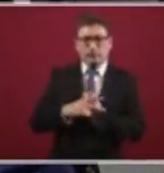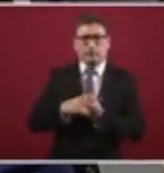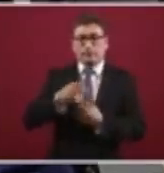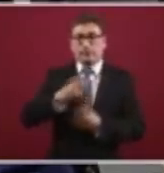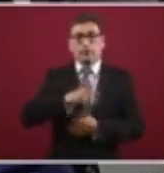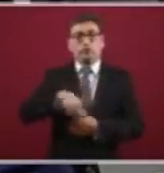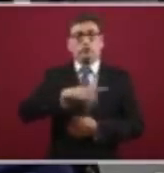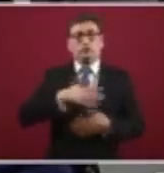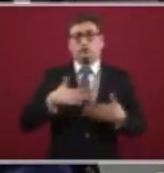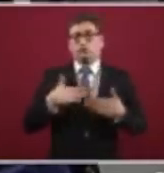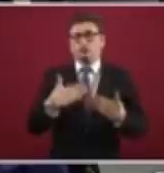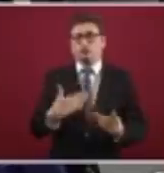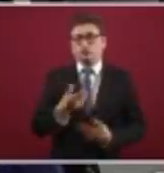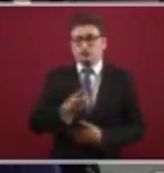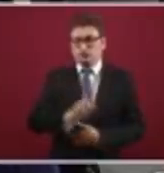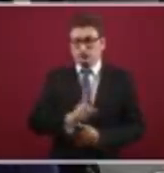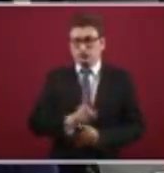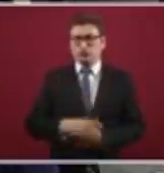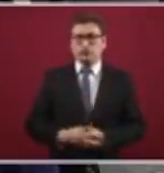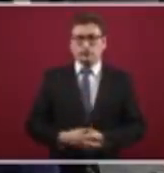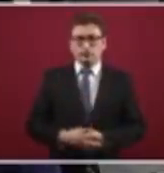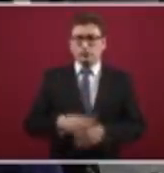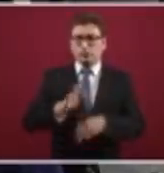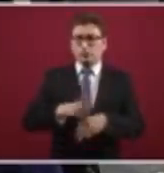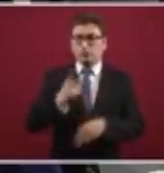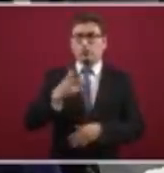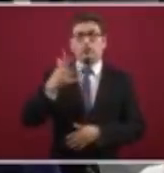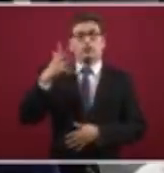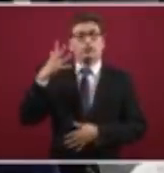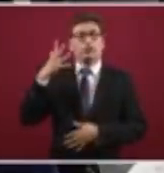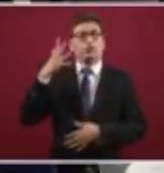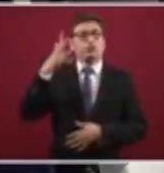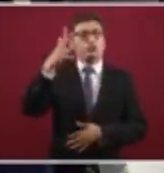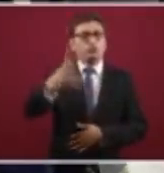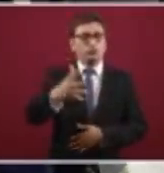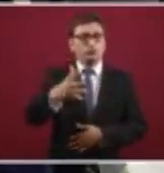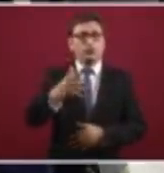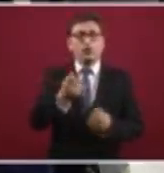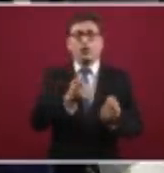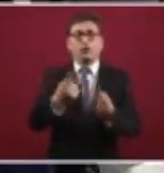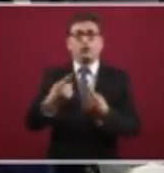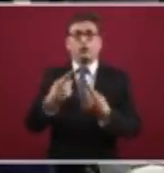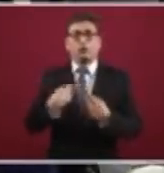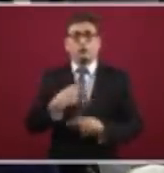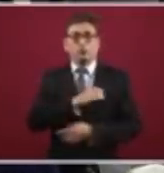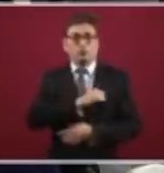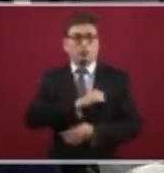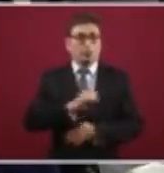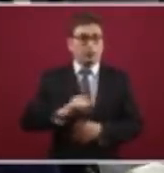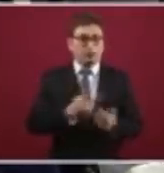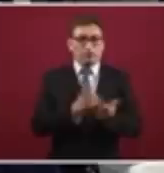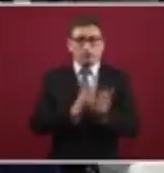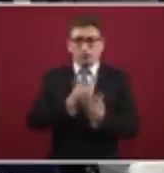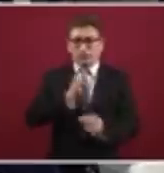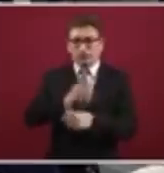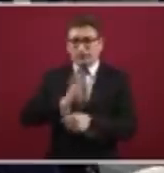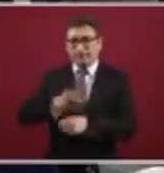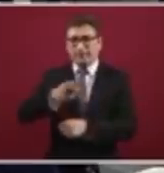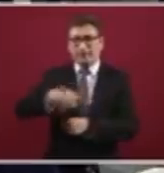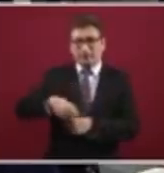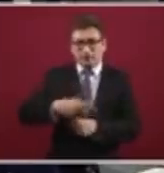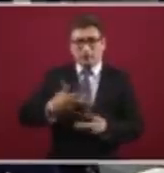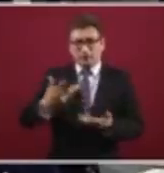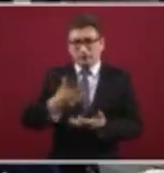confíen porque en años futuros algunos malos mexicanos identificados con las peores causas del